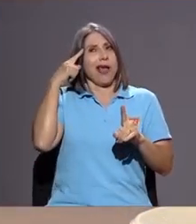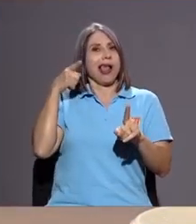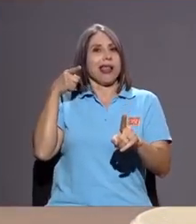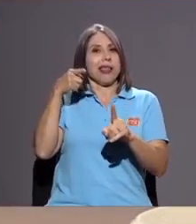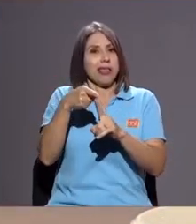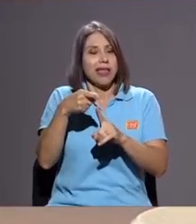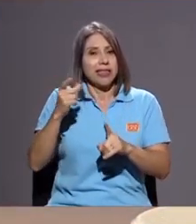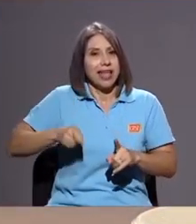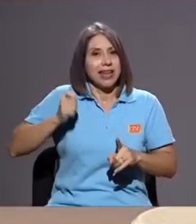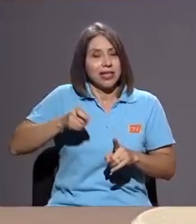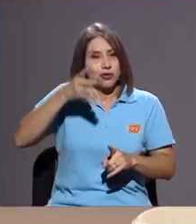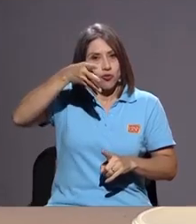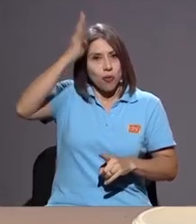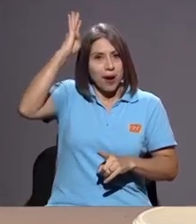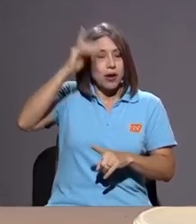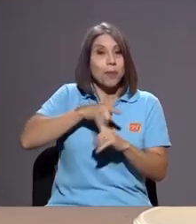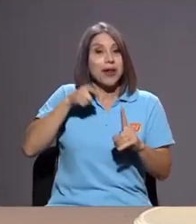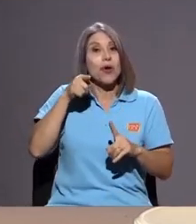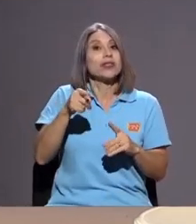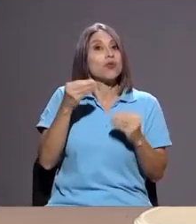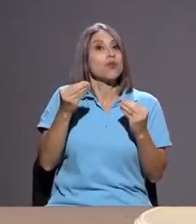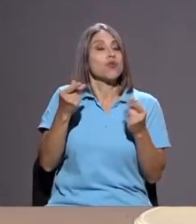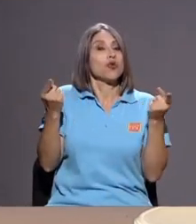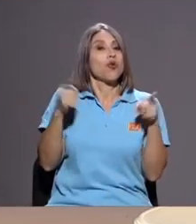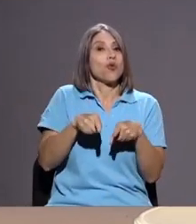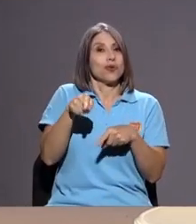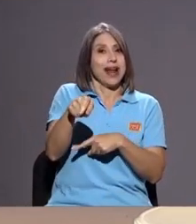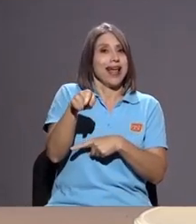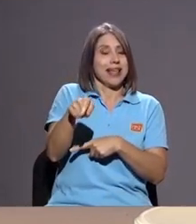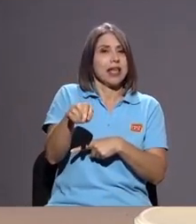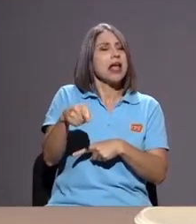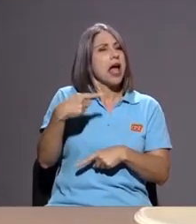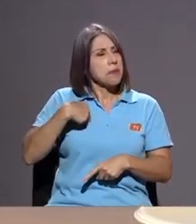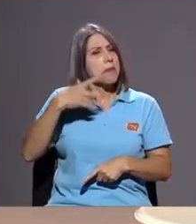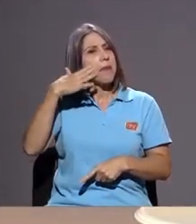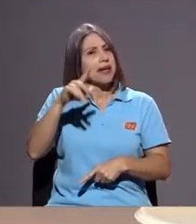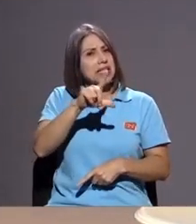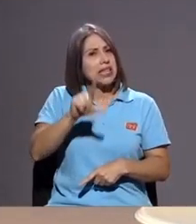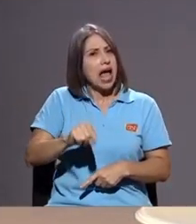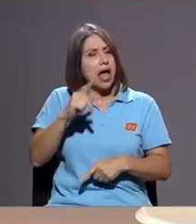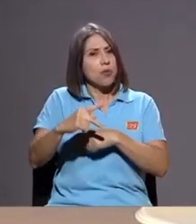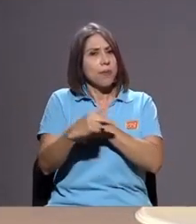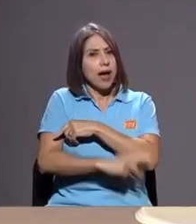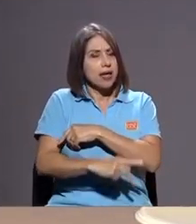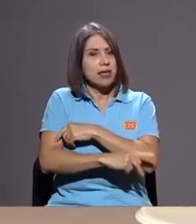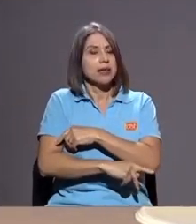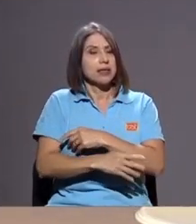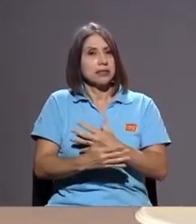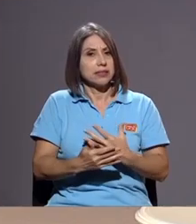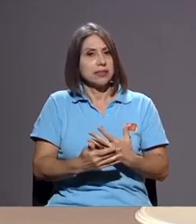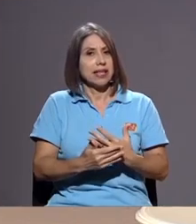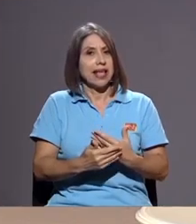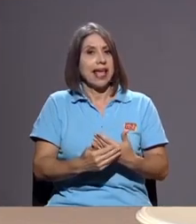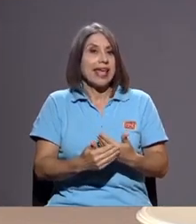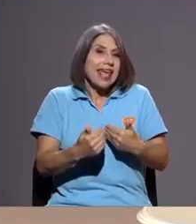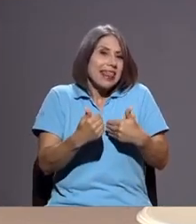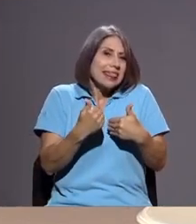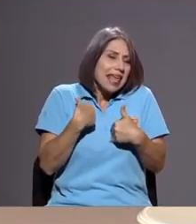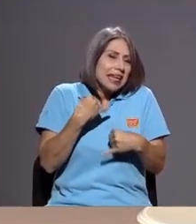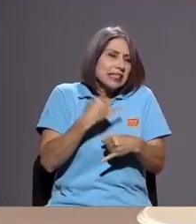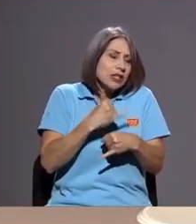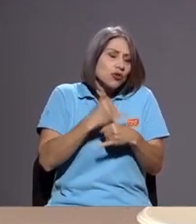pero mucho de eso ocurre en esa península y me parece que es un país que o tiene instituciones tan